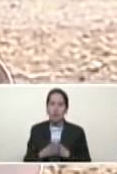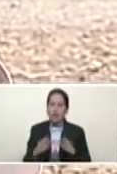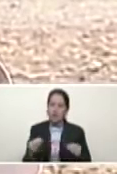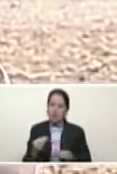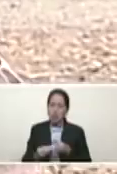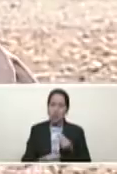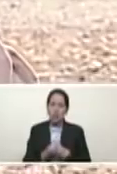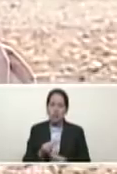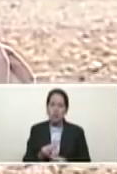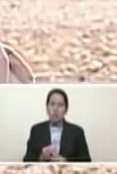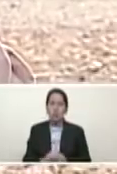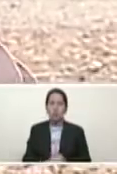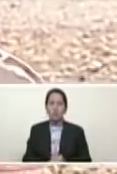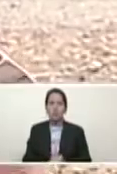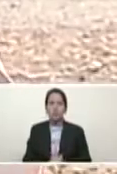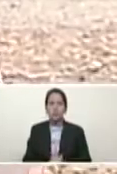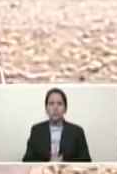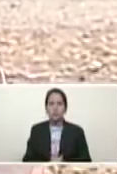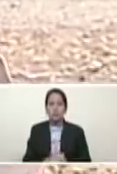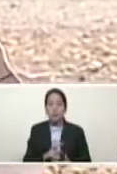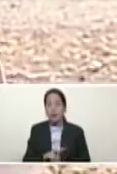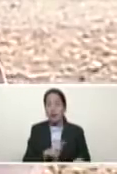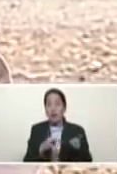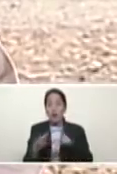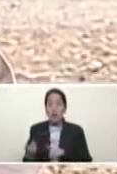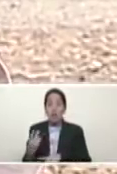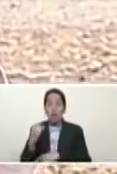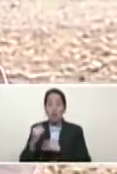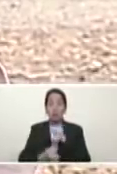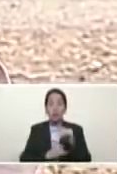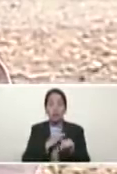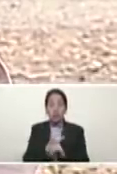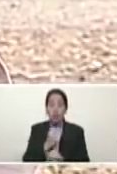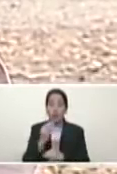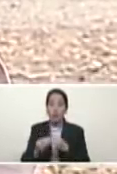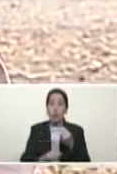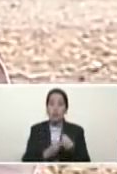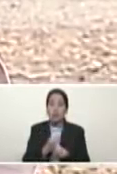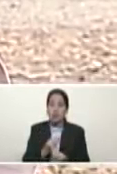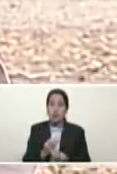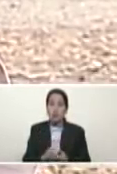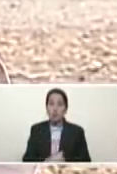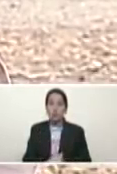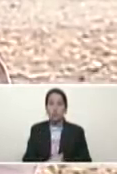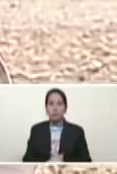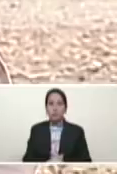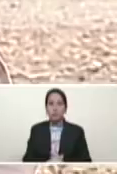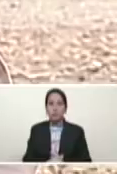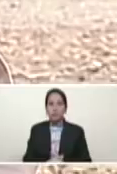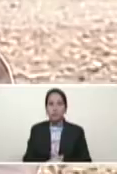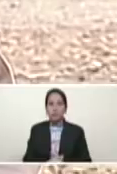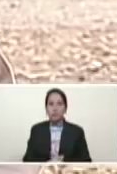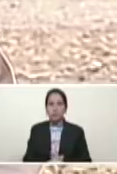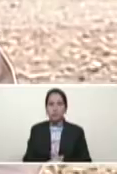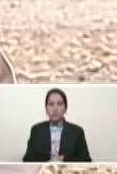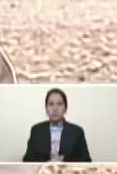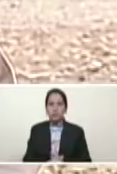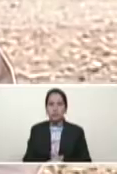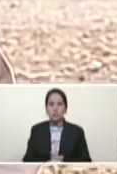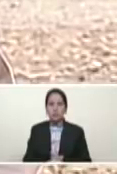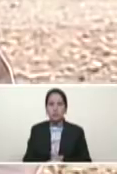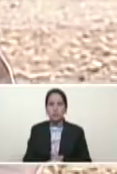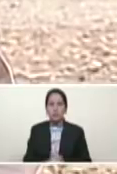hacerlo. Tenemos los aliados internacionales para hacerlo. Y el imperialismo, con sus